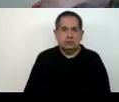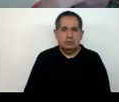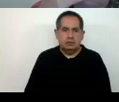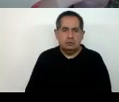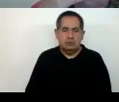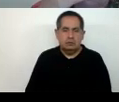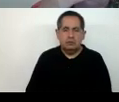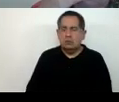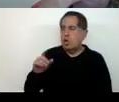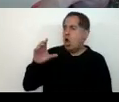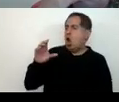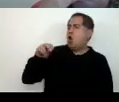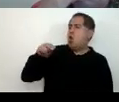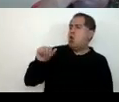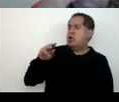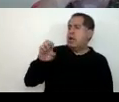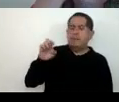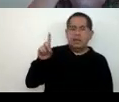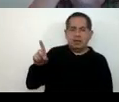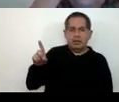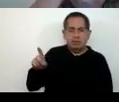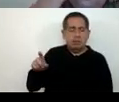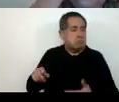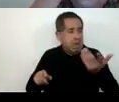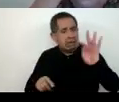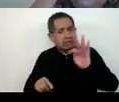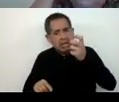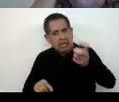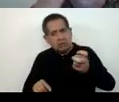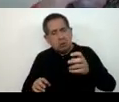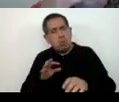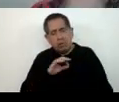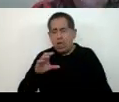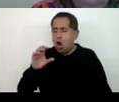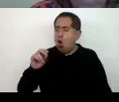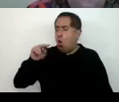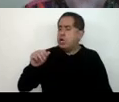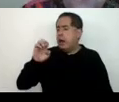¿CONAMED sería una alternativa, Rosana? Exacto, podría ser CONAMED.